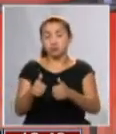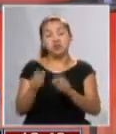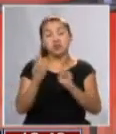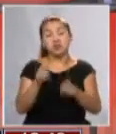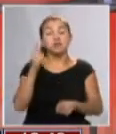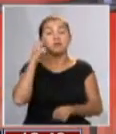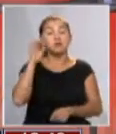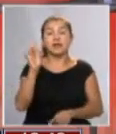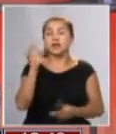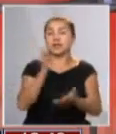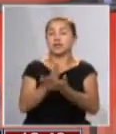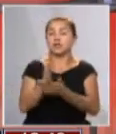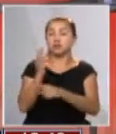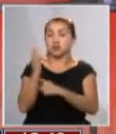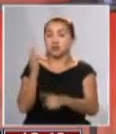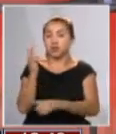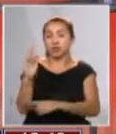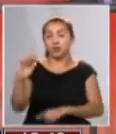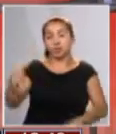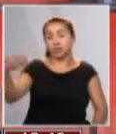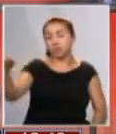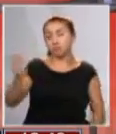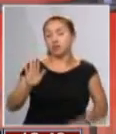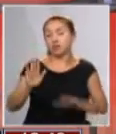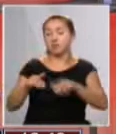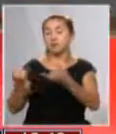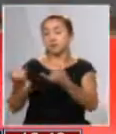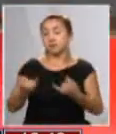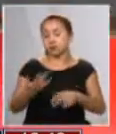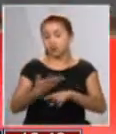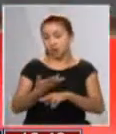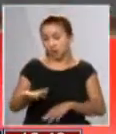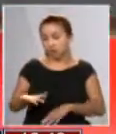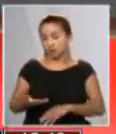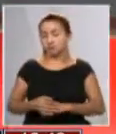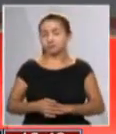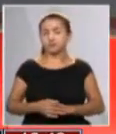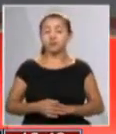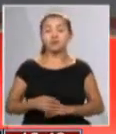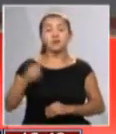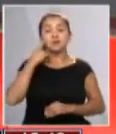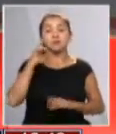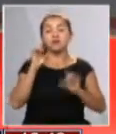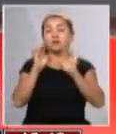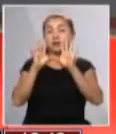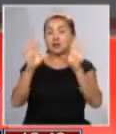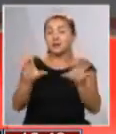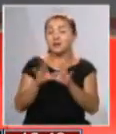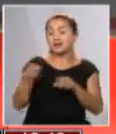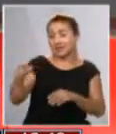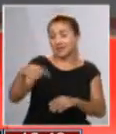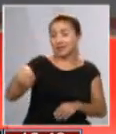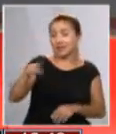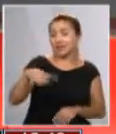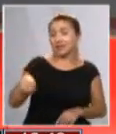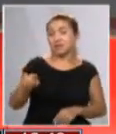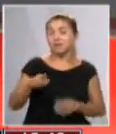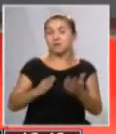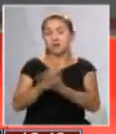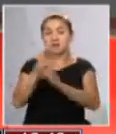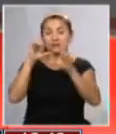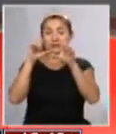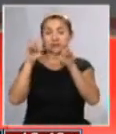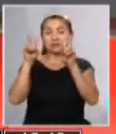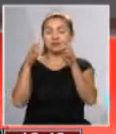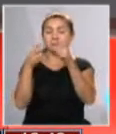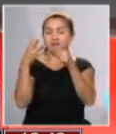la fiscalía en su momento. Uh-huh. Dependiendo de los antecedentes que tenga. Pero claramente, claro, ellos van a pasar a ser la arista política